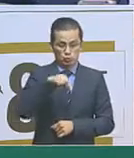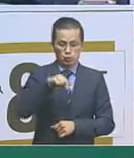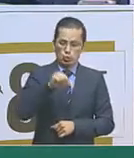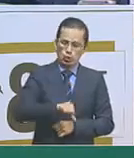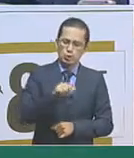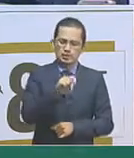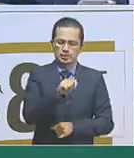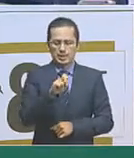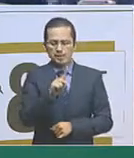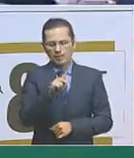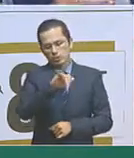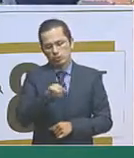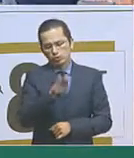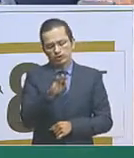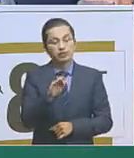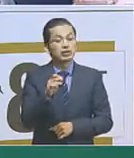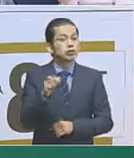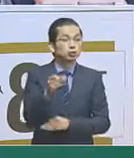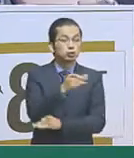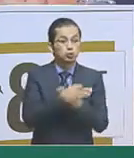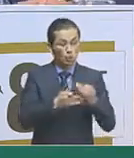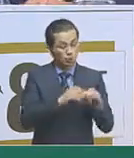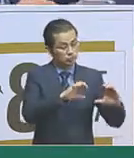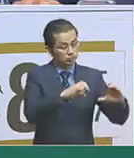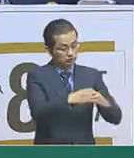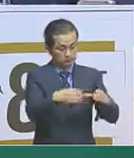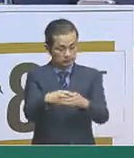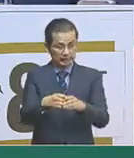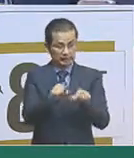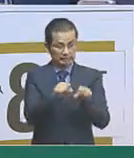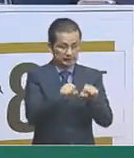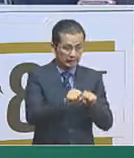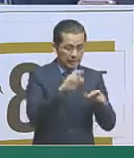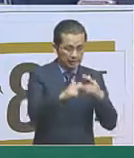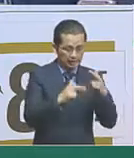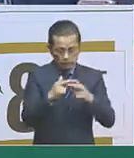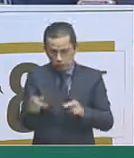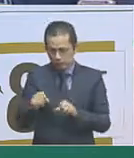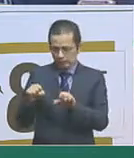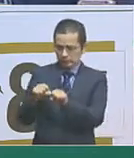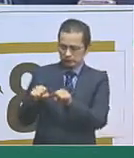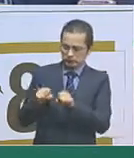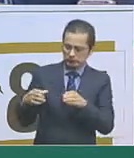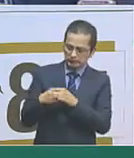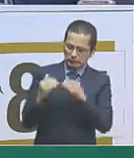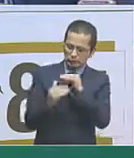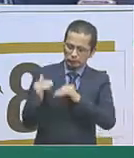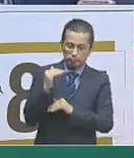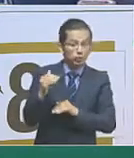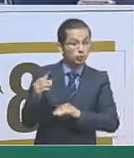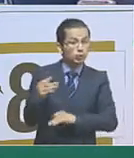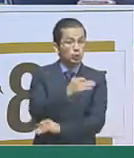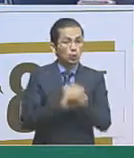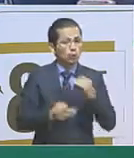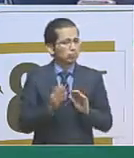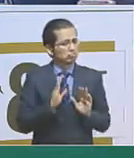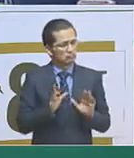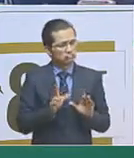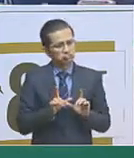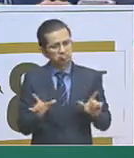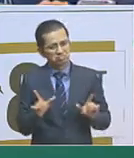en toda su integración en salas regionales y la sala superior estamos listos para